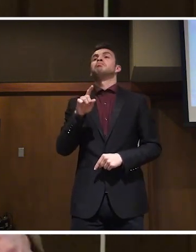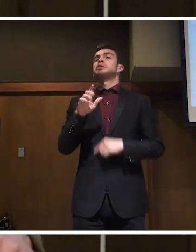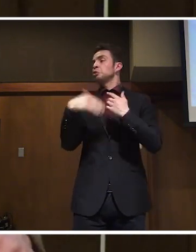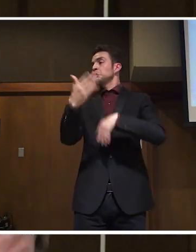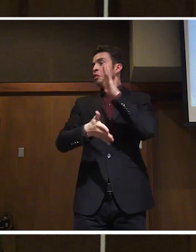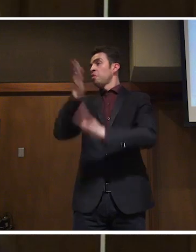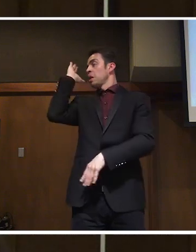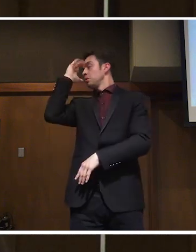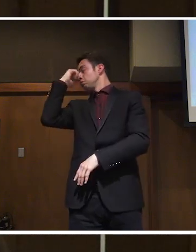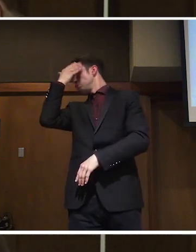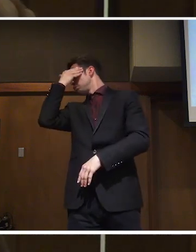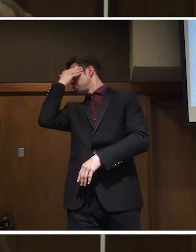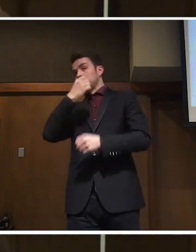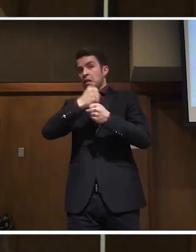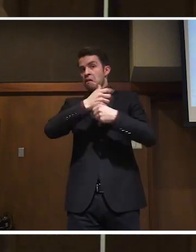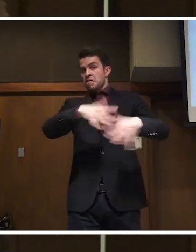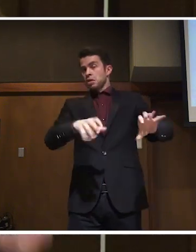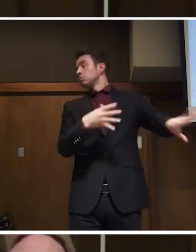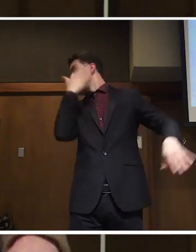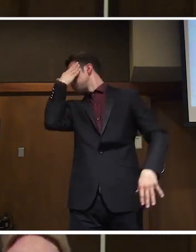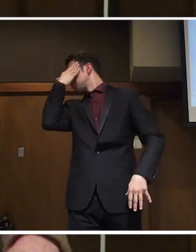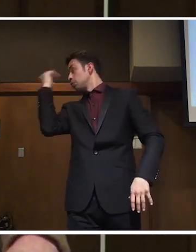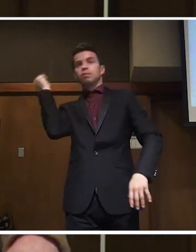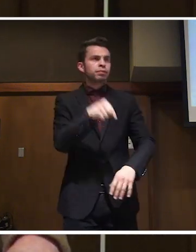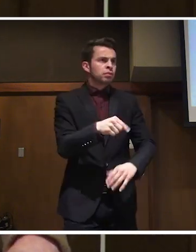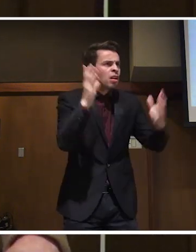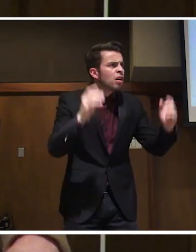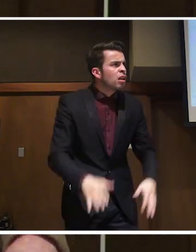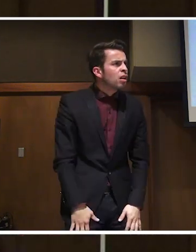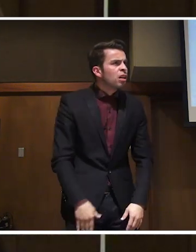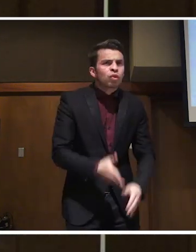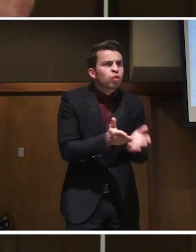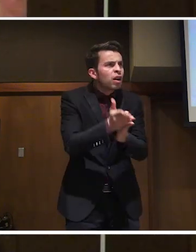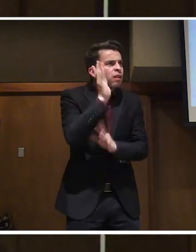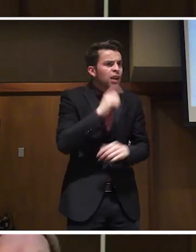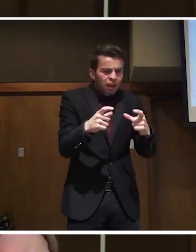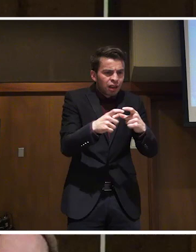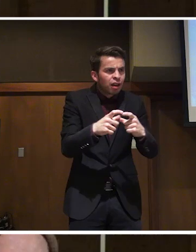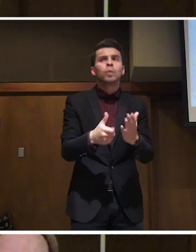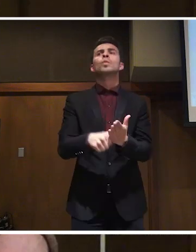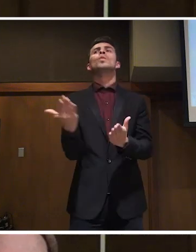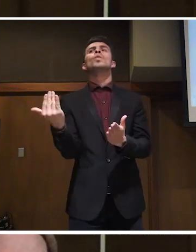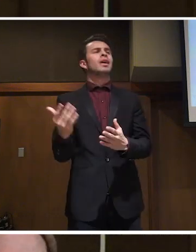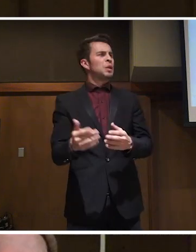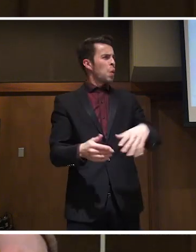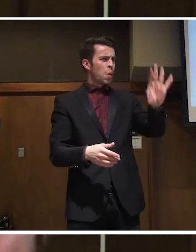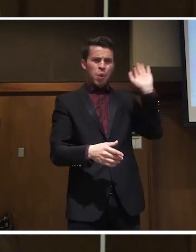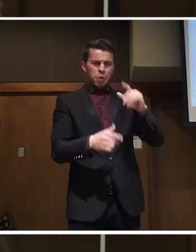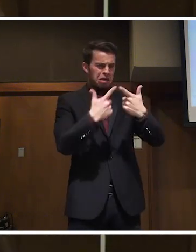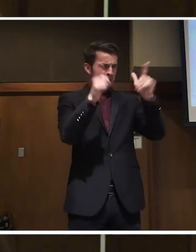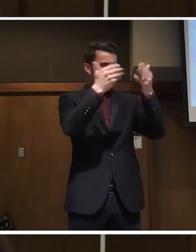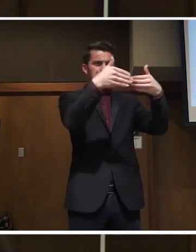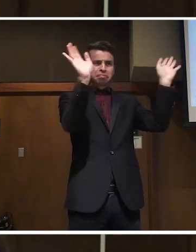hagámoslo distinto. Todavía le piden a la gente un carnet para entrar aquí, un documento de identidad, que entre cualquiera.